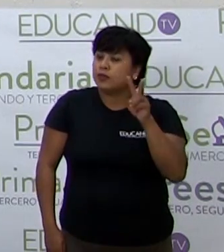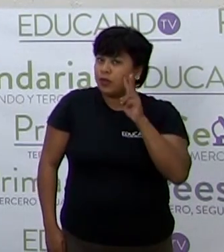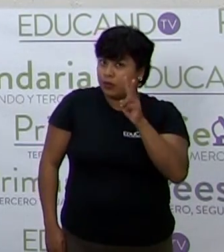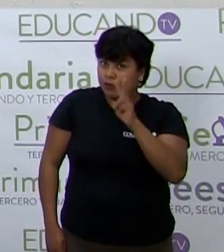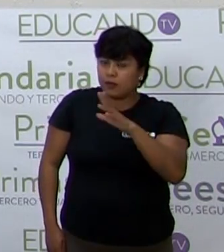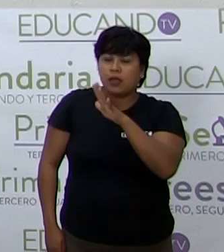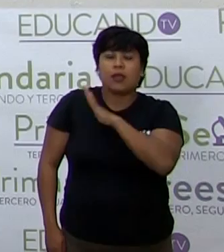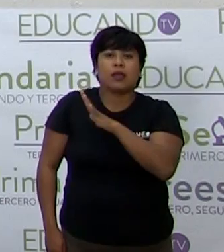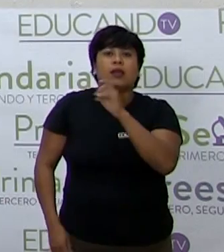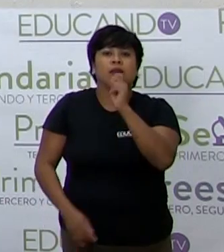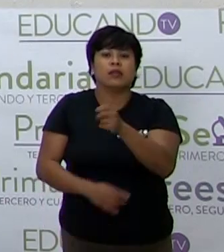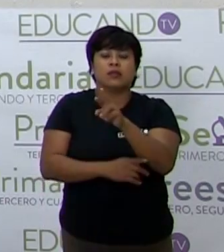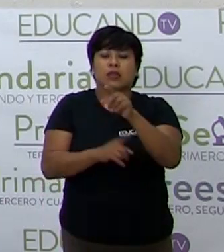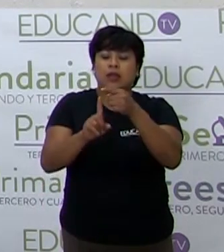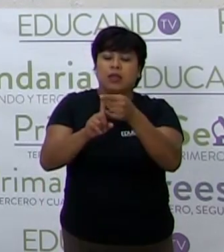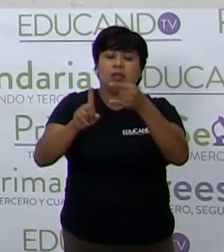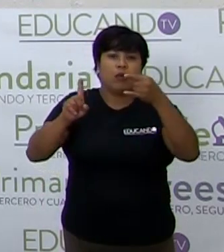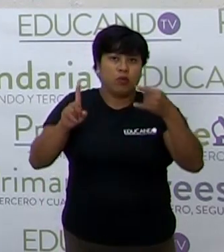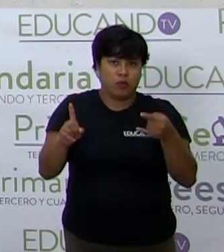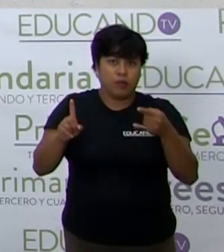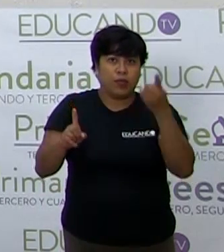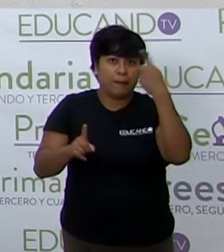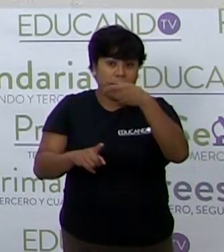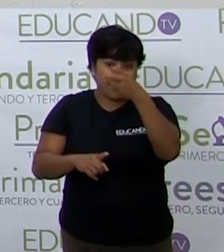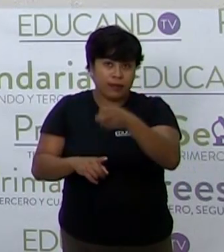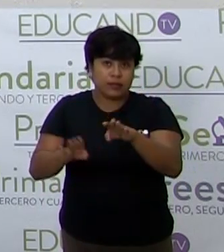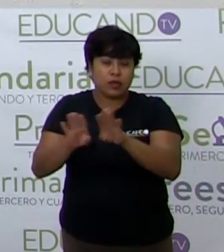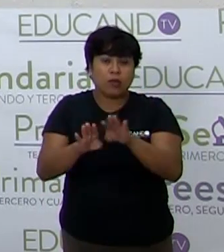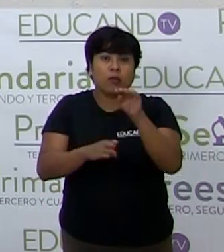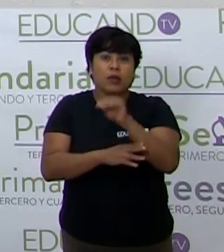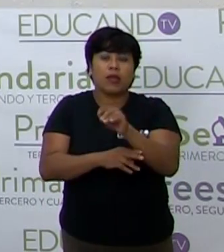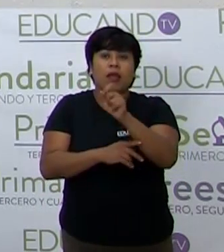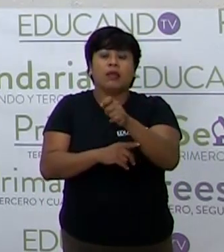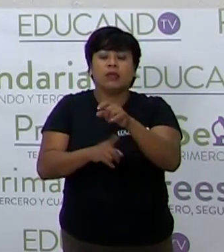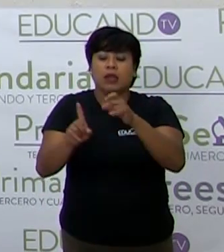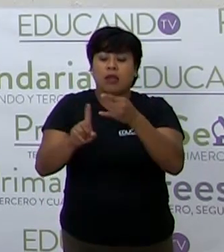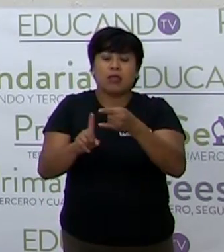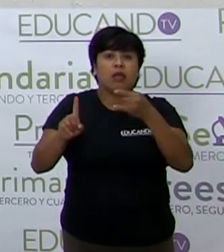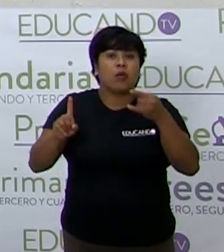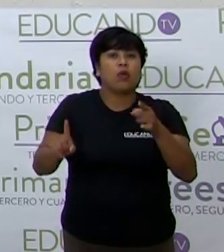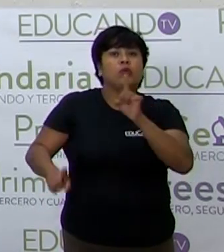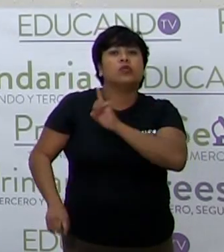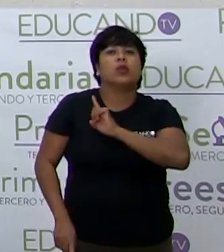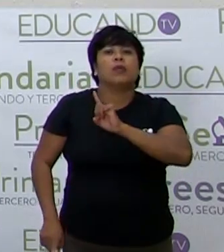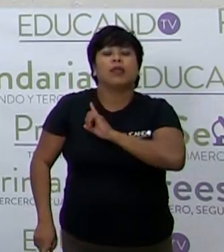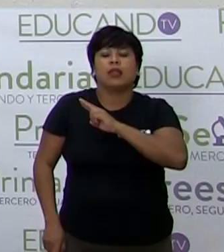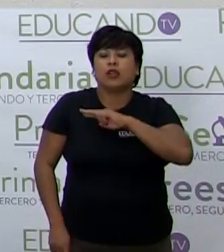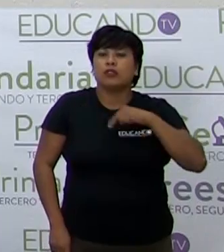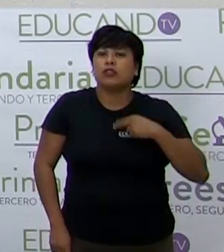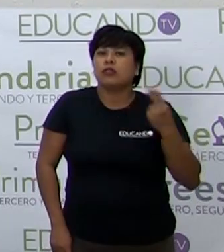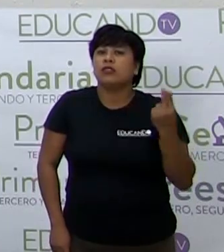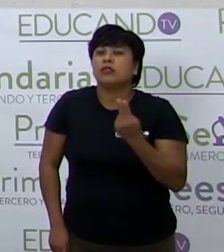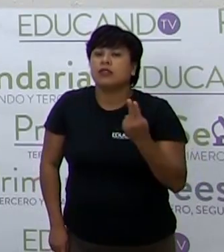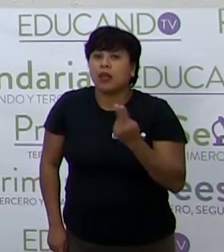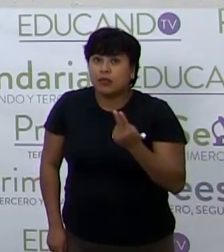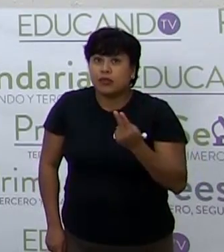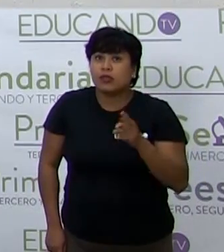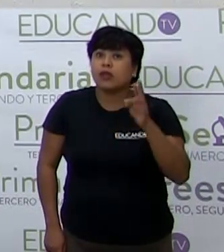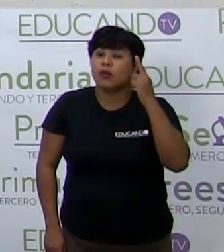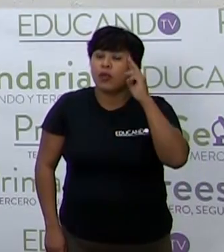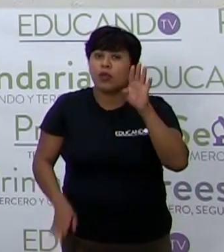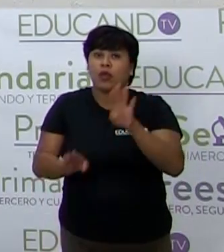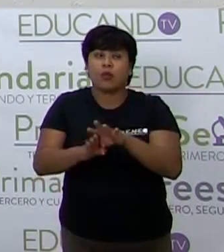que es un rectángulo. Y para calcular el área de un rectángulo únicamente necesitamos, volviéndome a